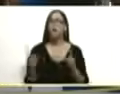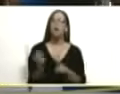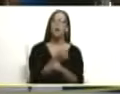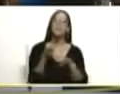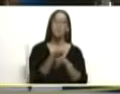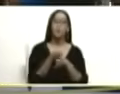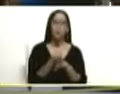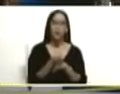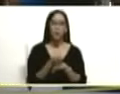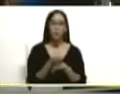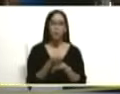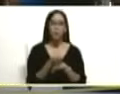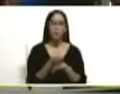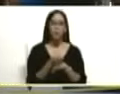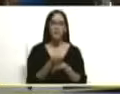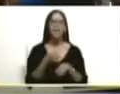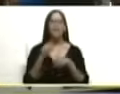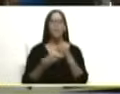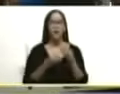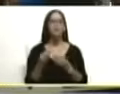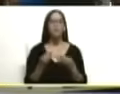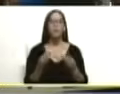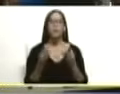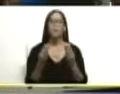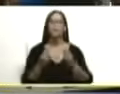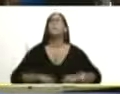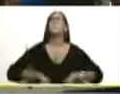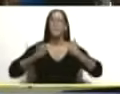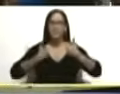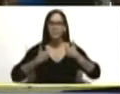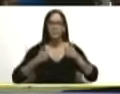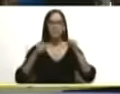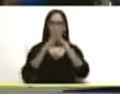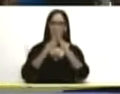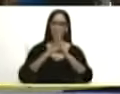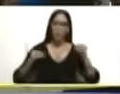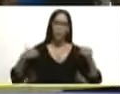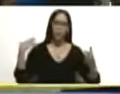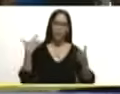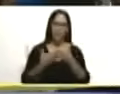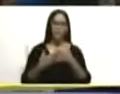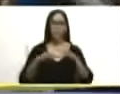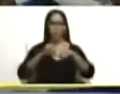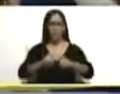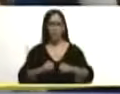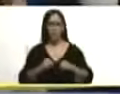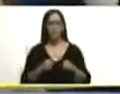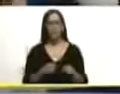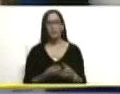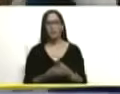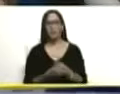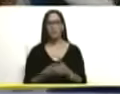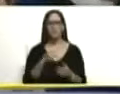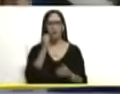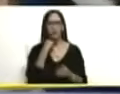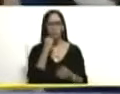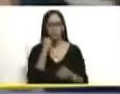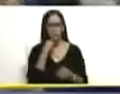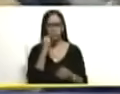Estado, hemos hecho mucho más que todo el resto del tiempo del colonialismo expoliador,